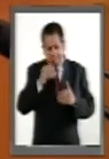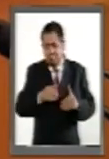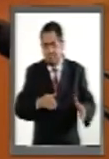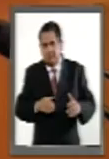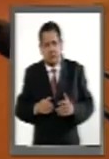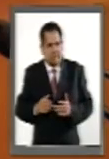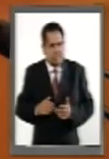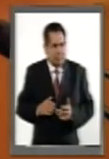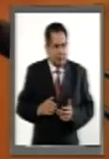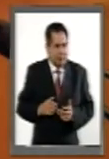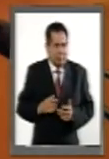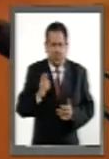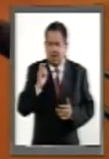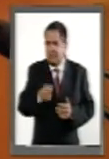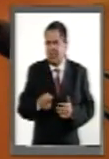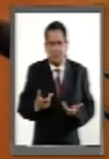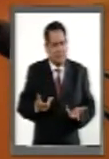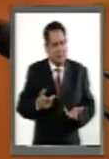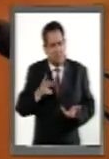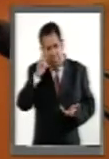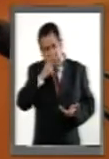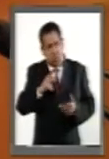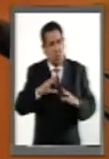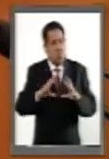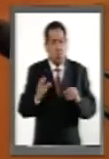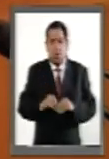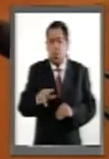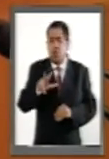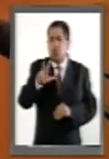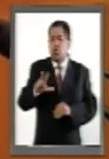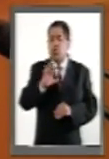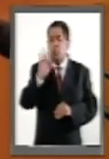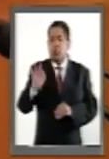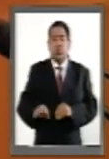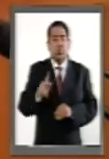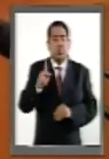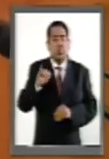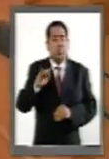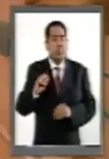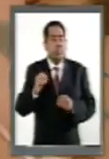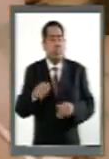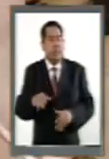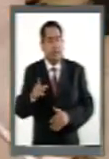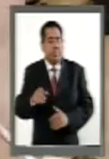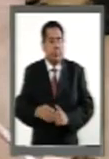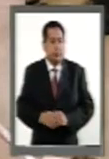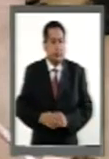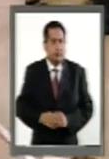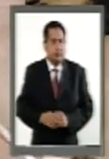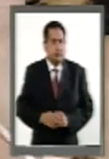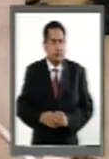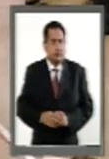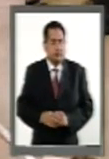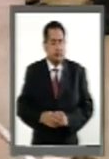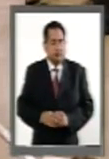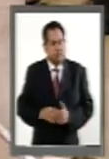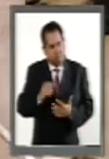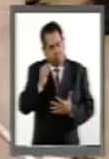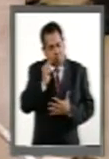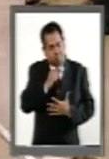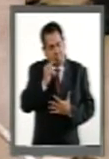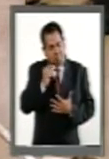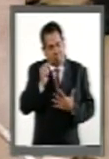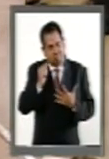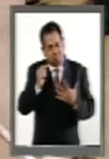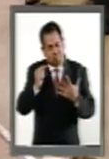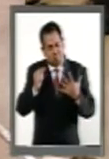es el equivalente al 18% del Producto Interno Bruto. Después de analizar